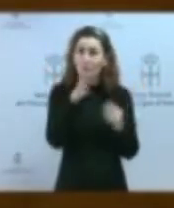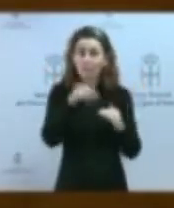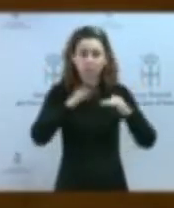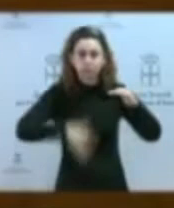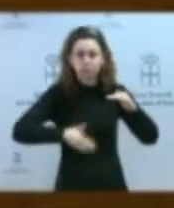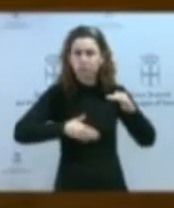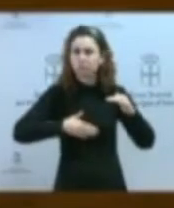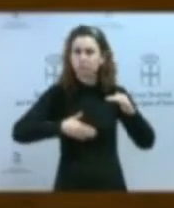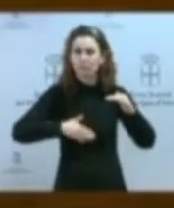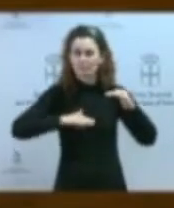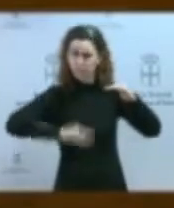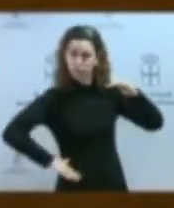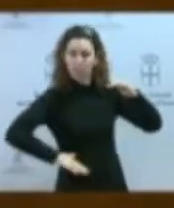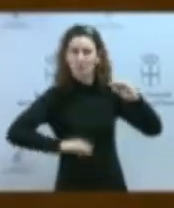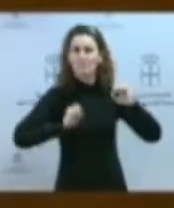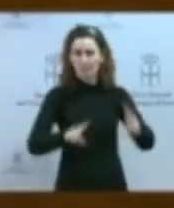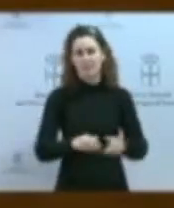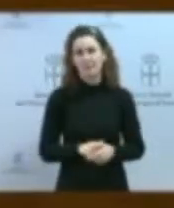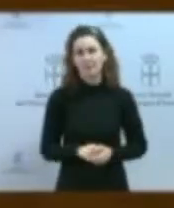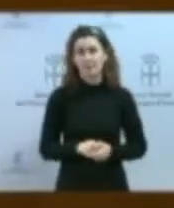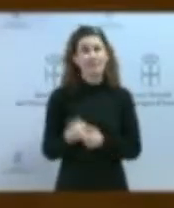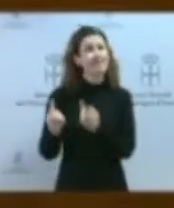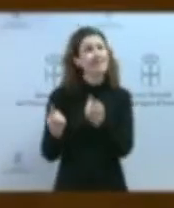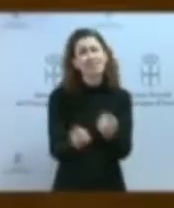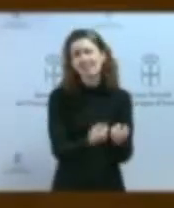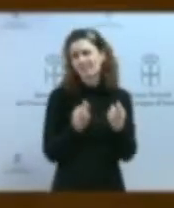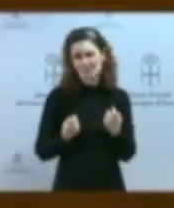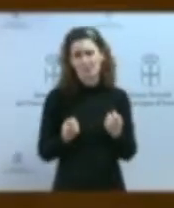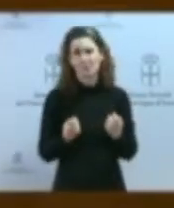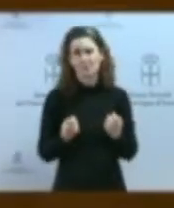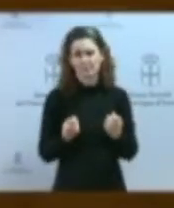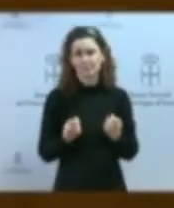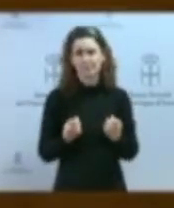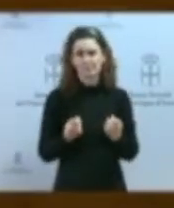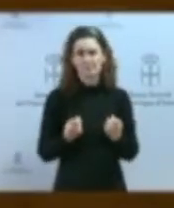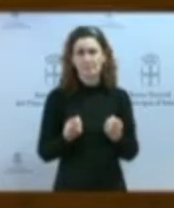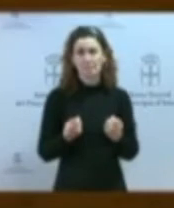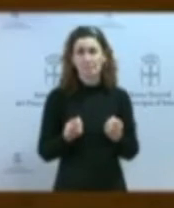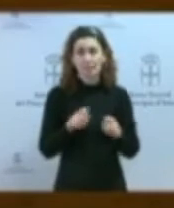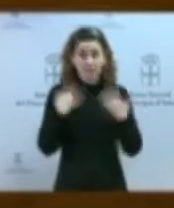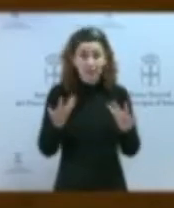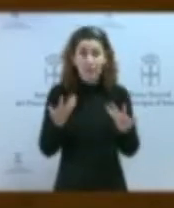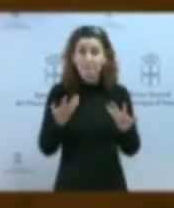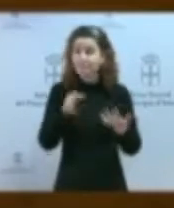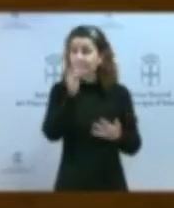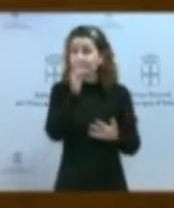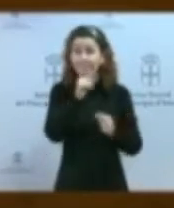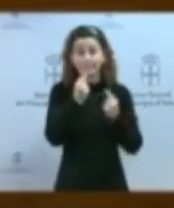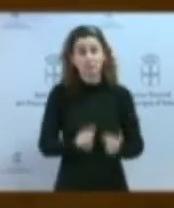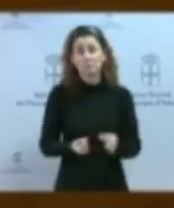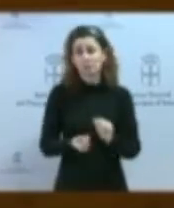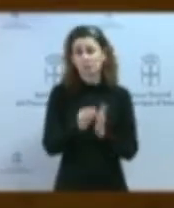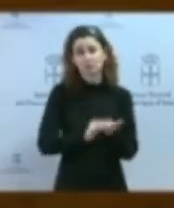que era necesario y que es una cuestión que ya no tiene solución en los presupuestos, pero que era necesaria de poner sobre la